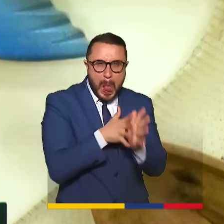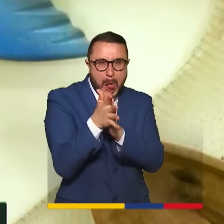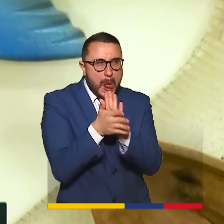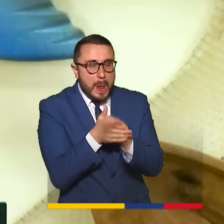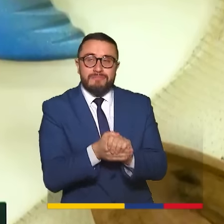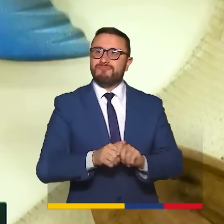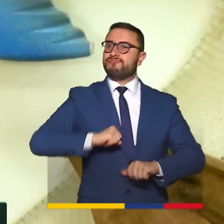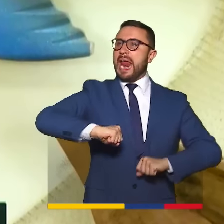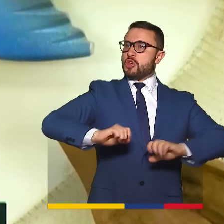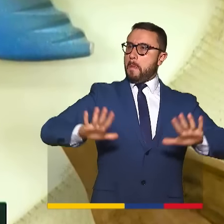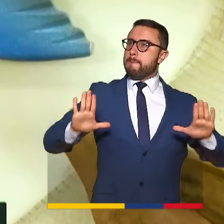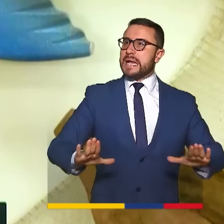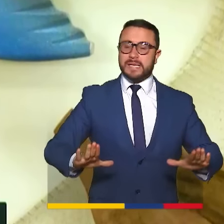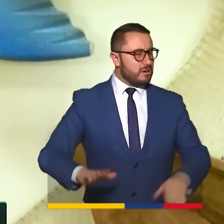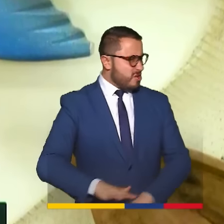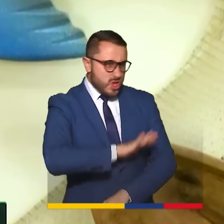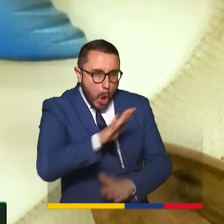Ahora le toca a usted, defensora,